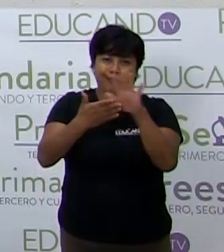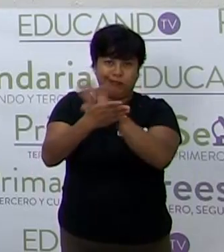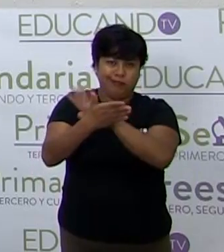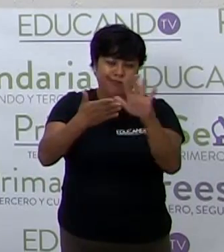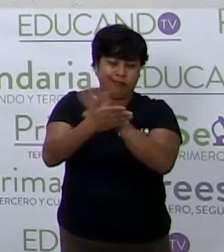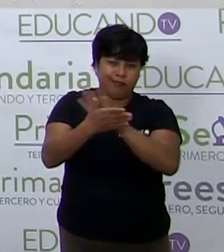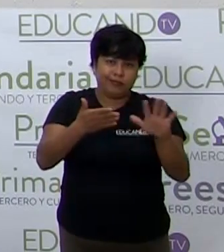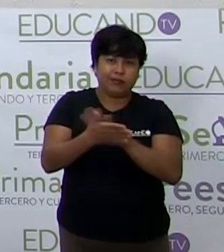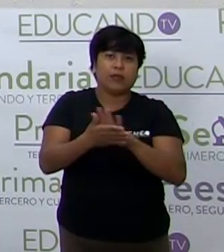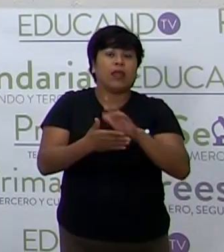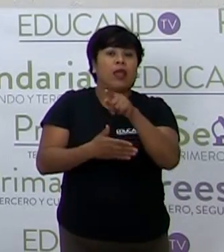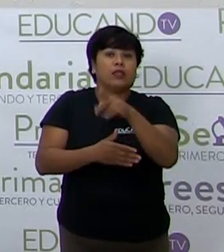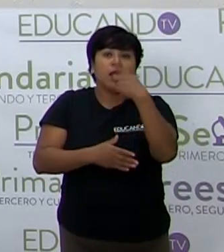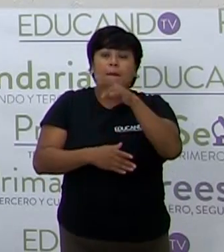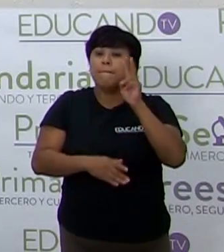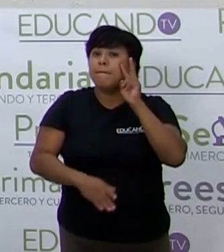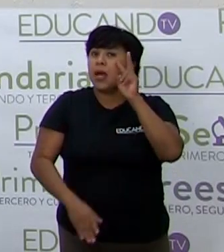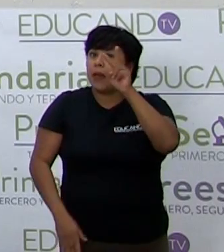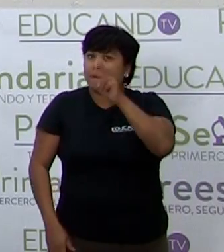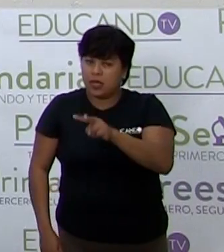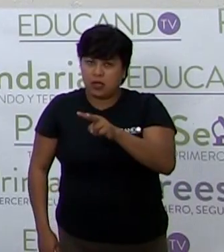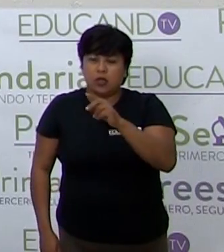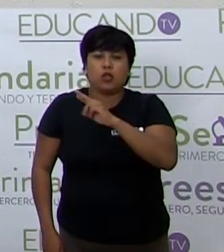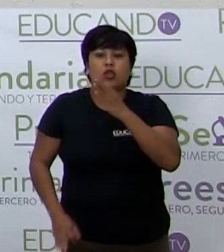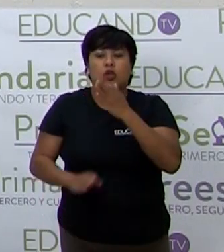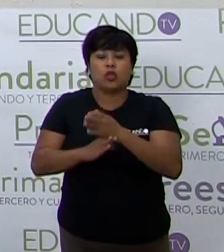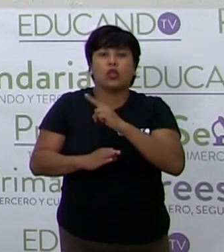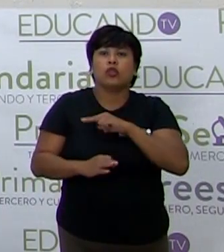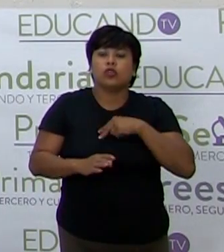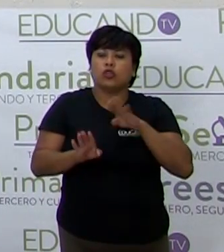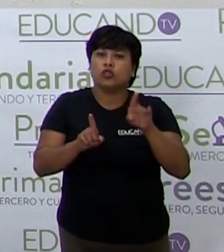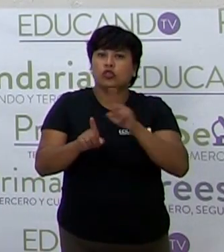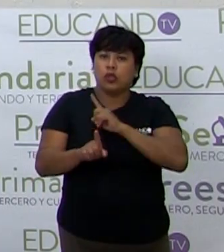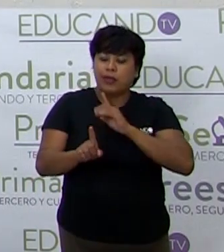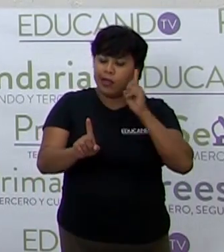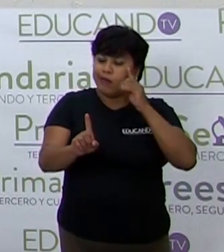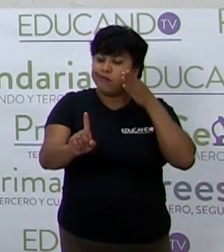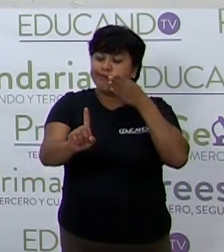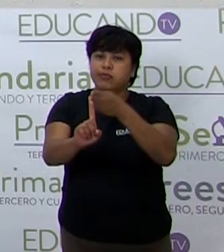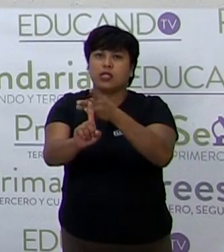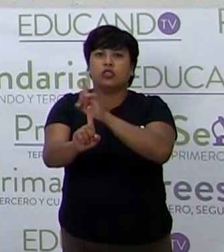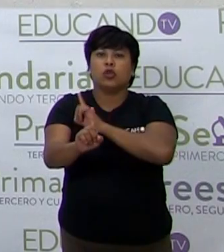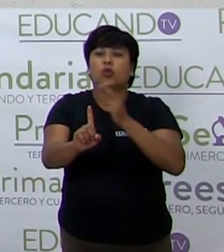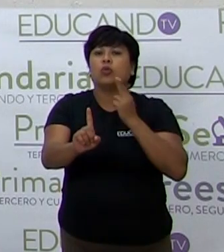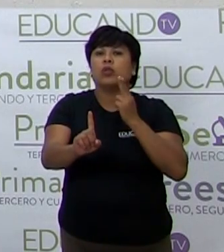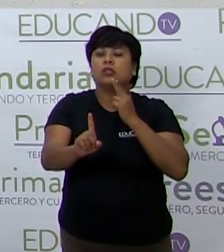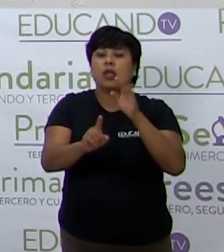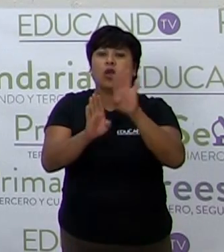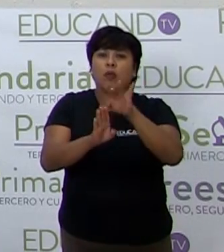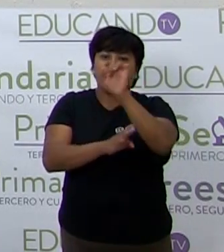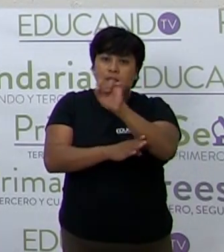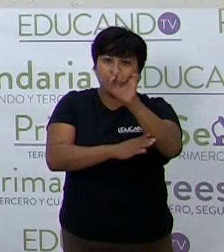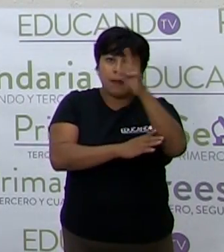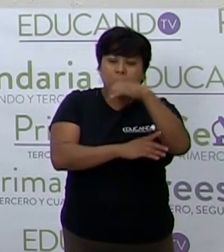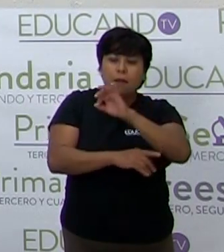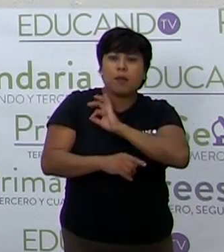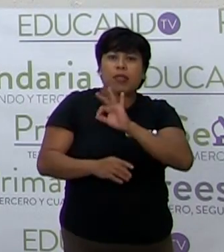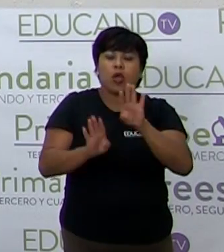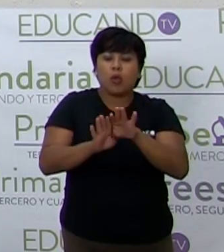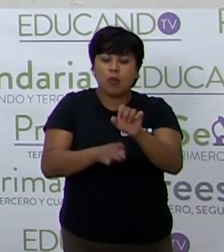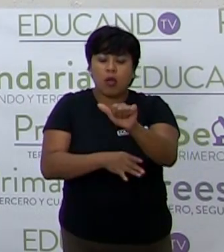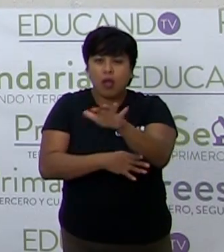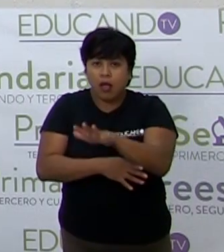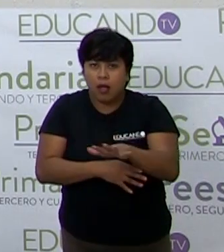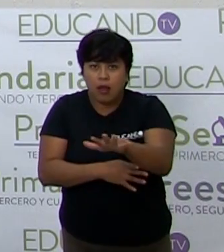esto, ya nos sirvió para ilustrarnos y que estamos ahorita enfocados en esta parte. Sale construir y utilizar una fórmula para calcular el área del